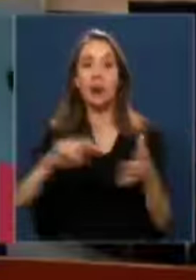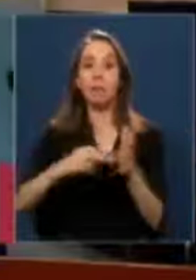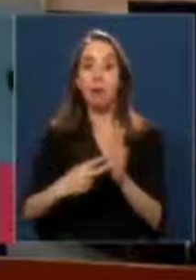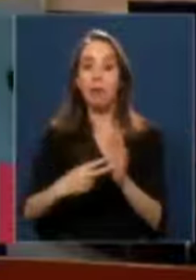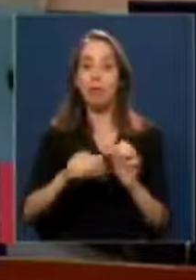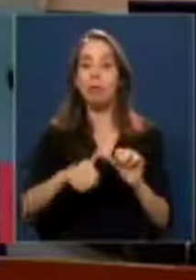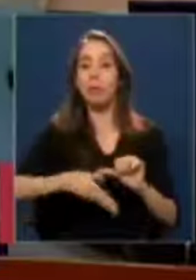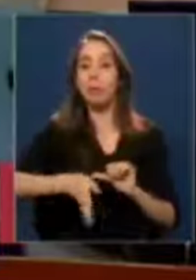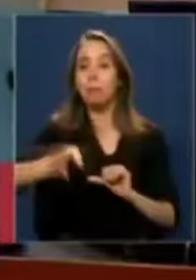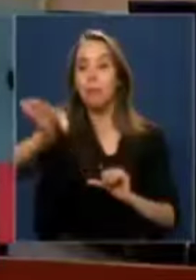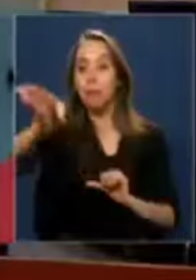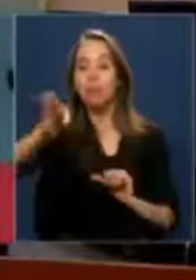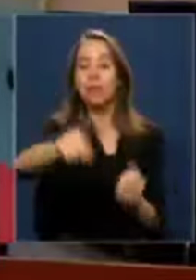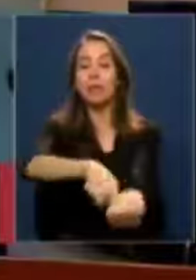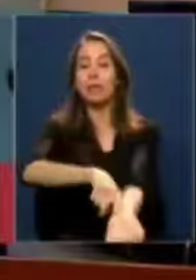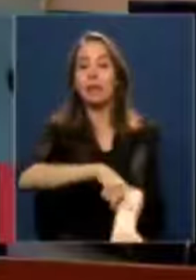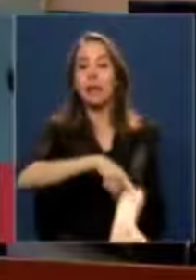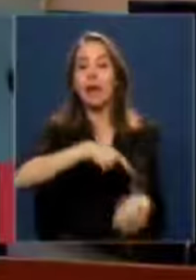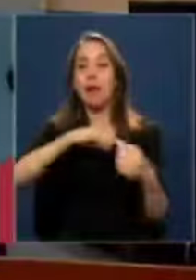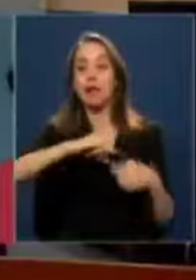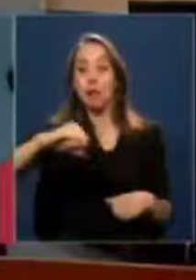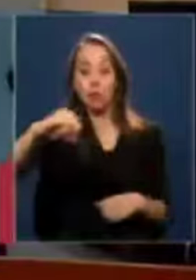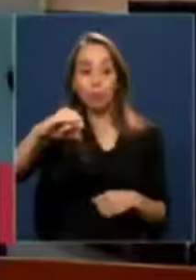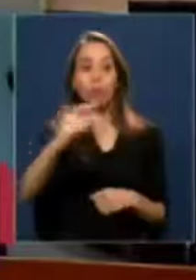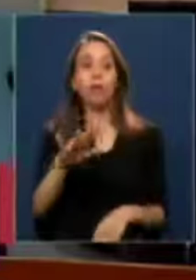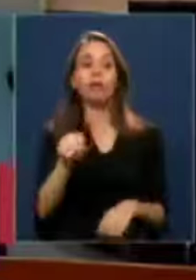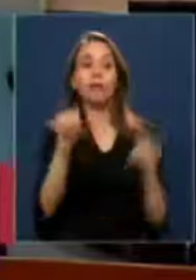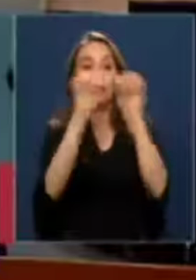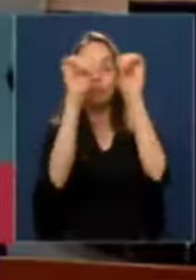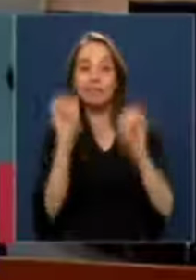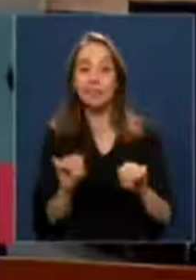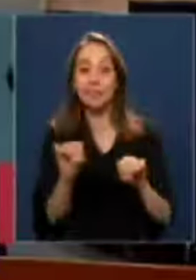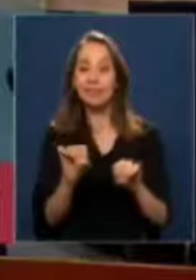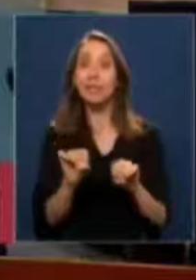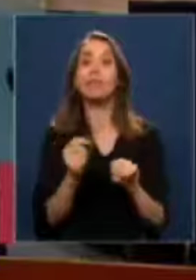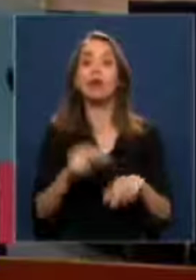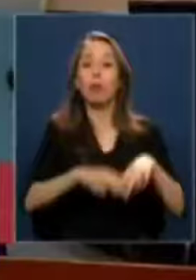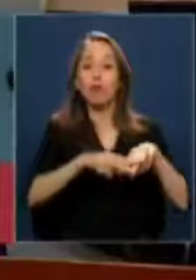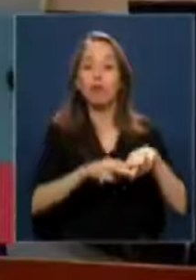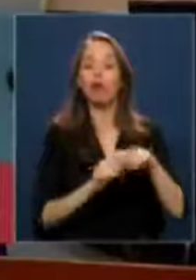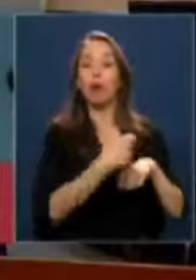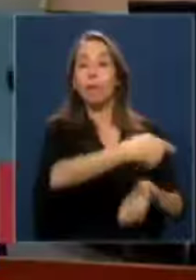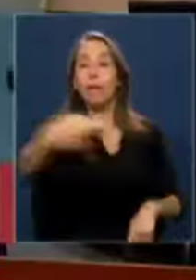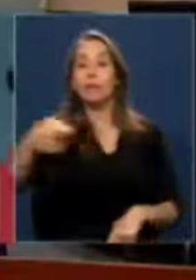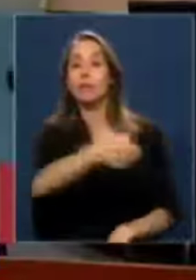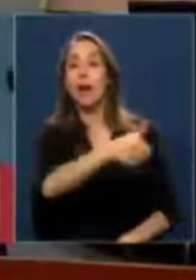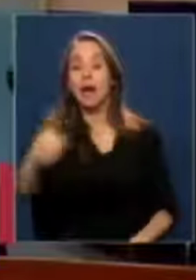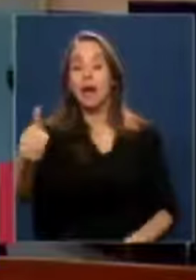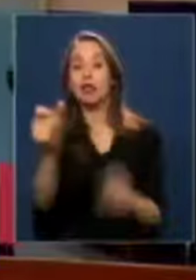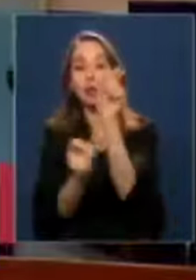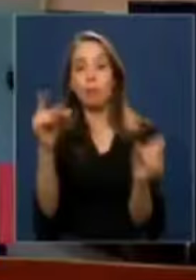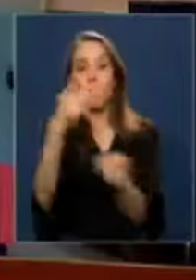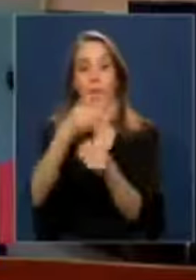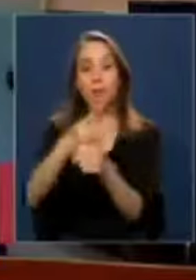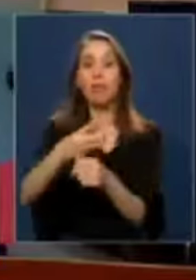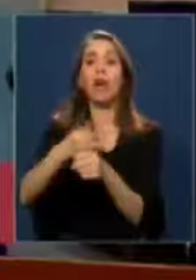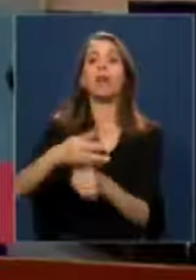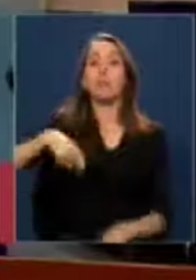el permanente el de larga duración que este el sistema y los recursos para proveer pensiones dignas a todos nuestros adultos